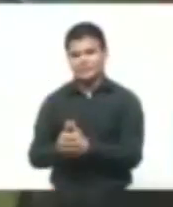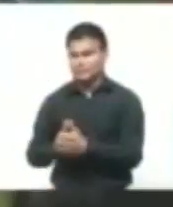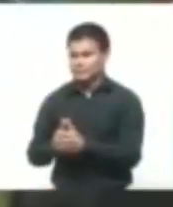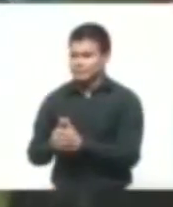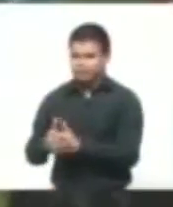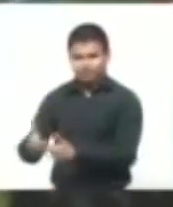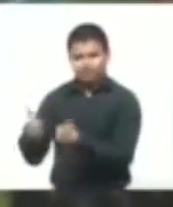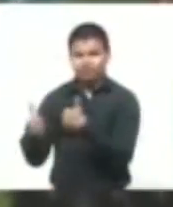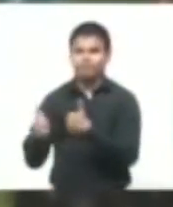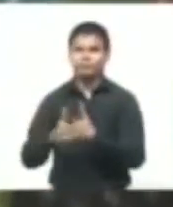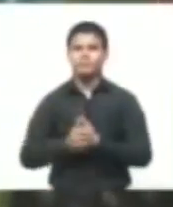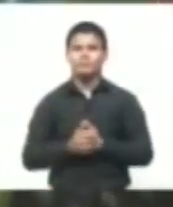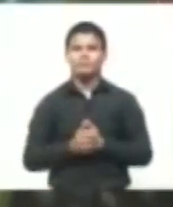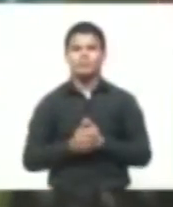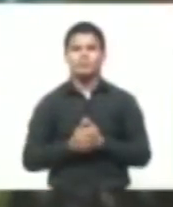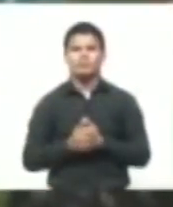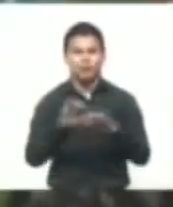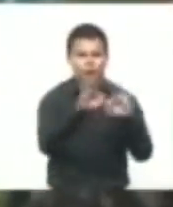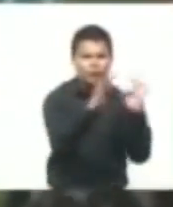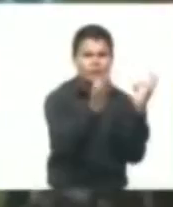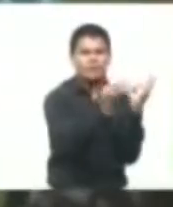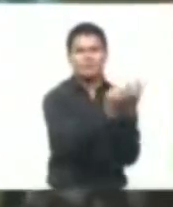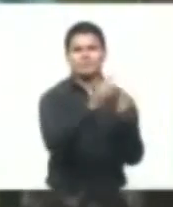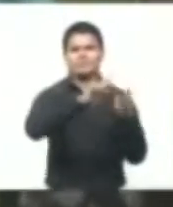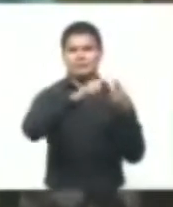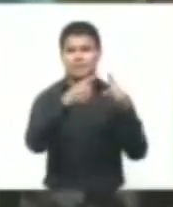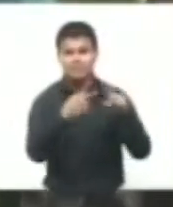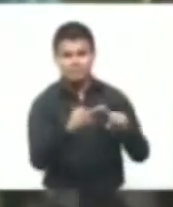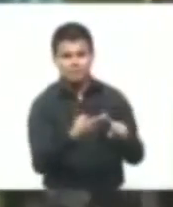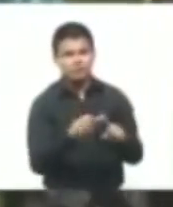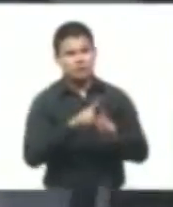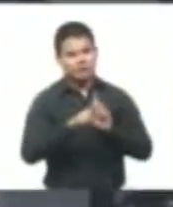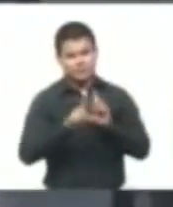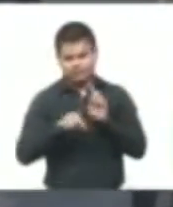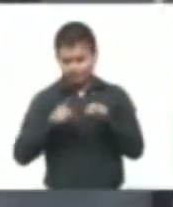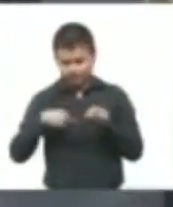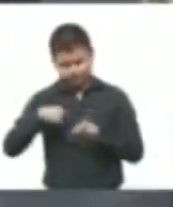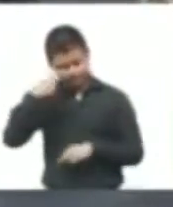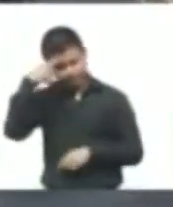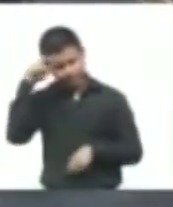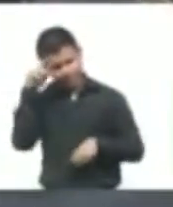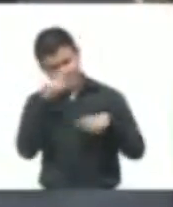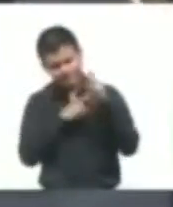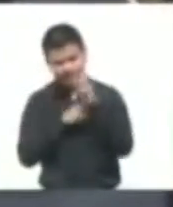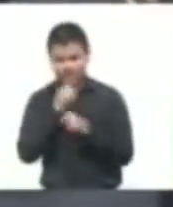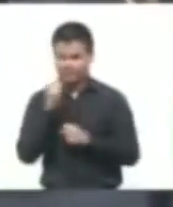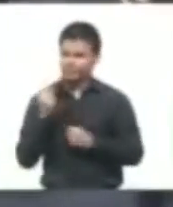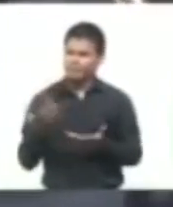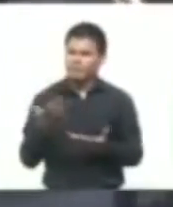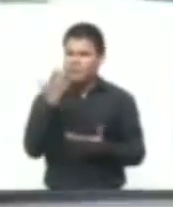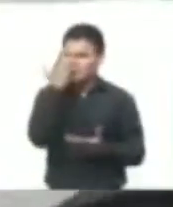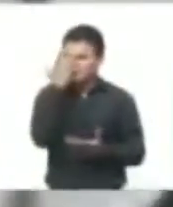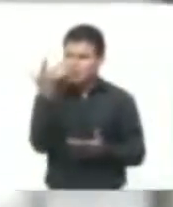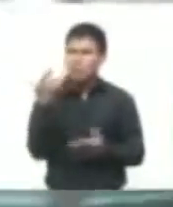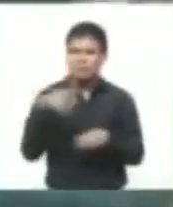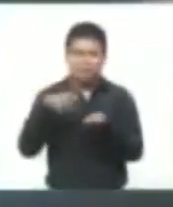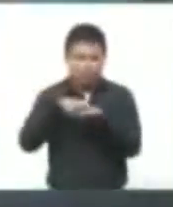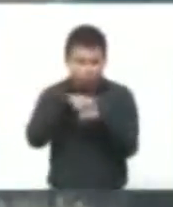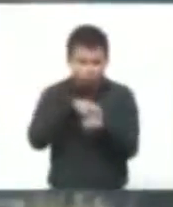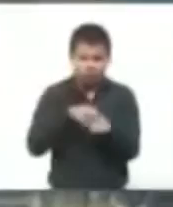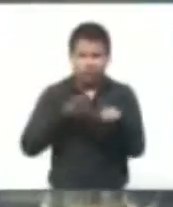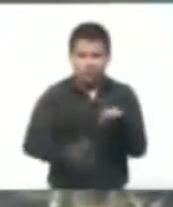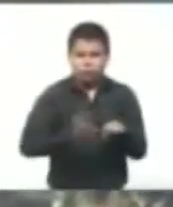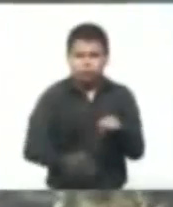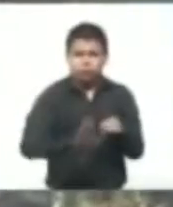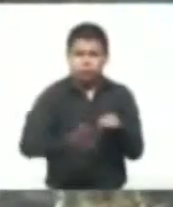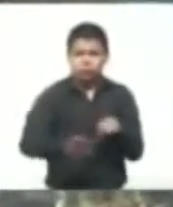mejores. Entre sus familiares y amigos son muchas las preguntas. ¿Por qué el bus se quedó sin freno? ¿Y por qué no existieron